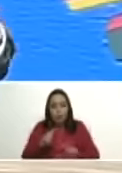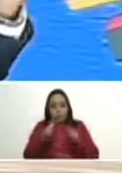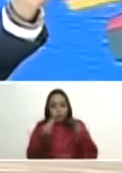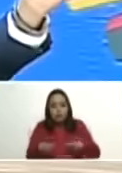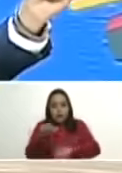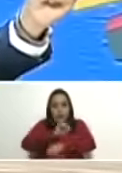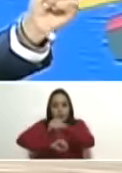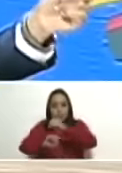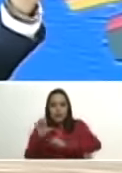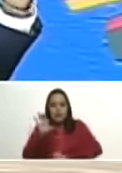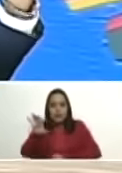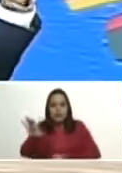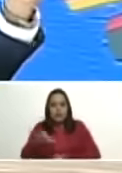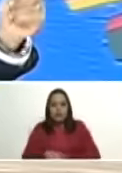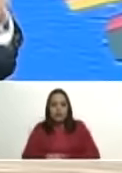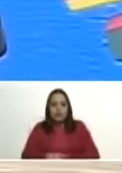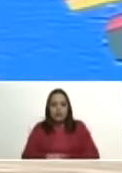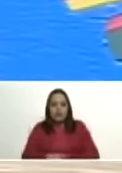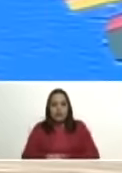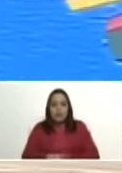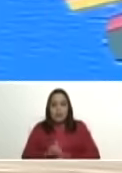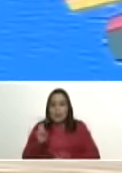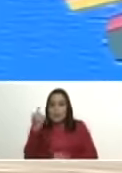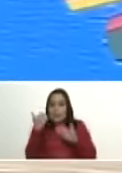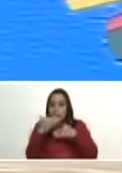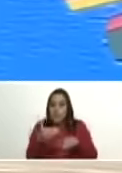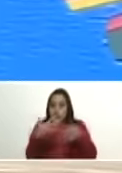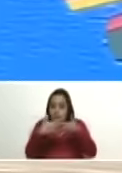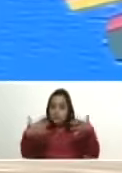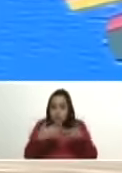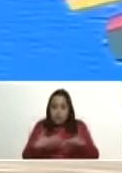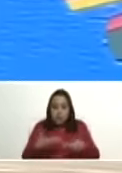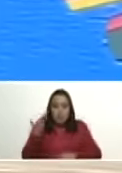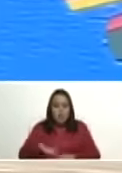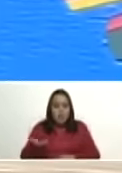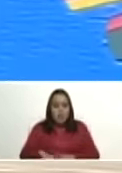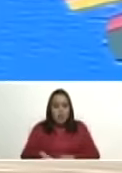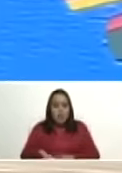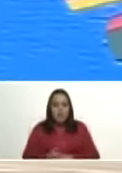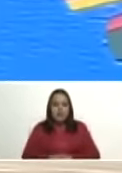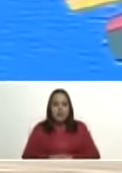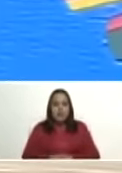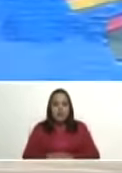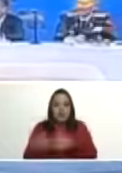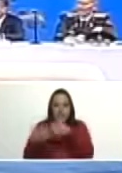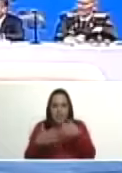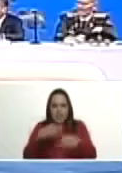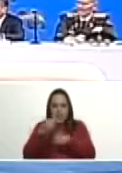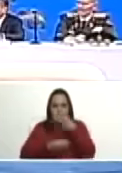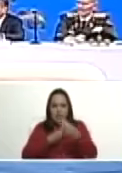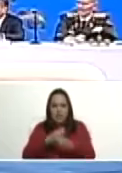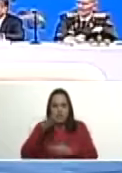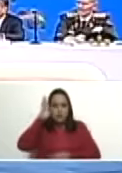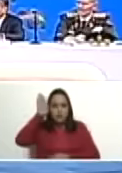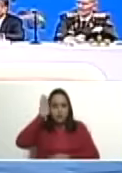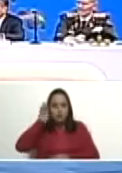país documentos de primer nivel muy valiosos para la batalla que vamos a dar en el